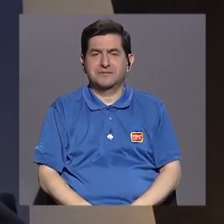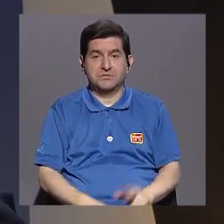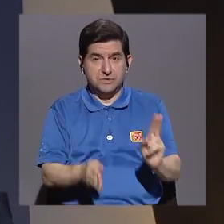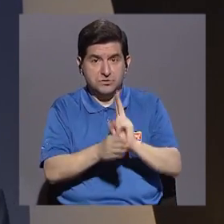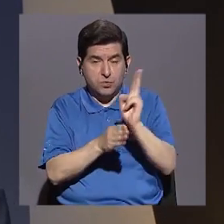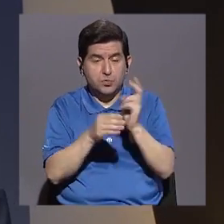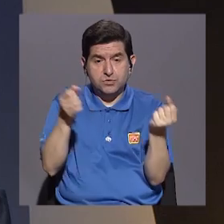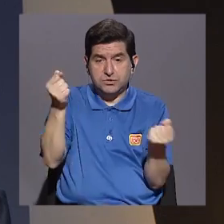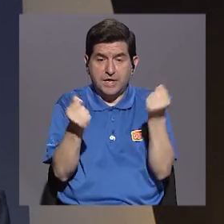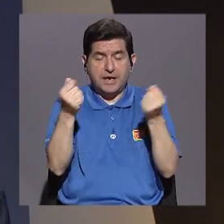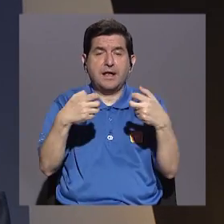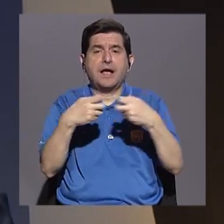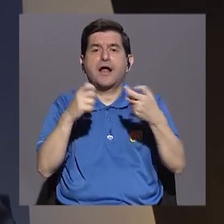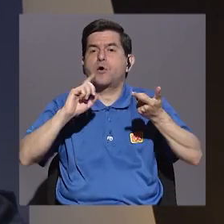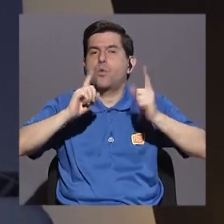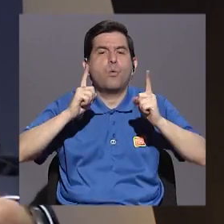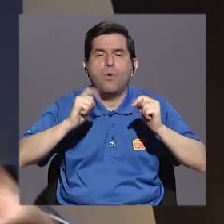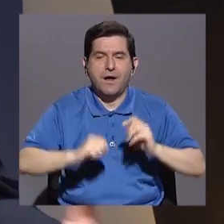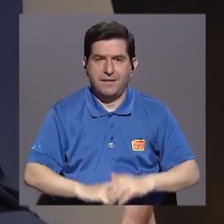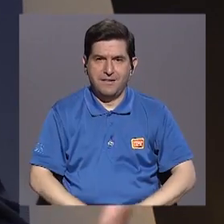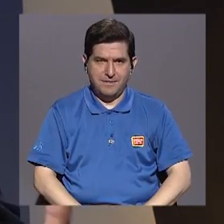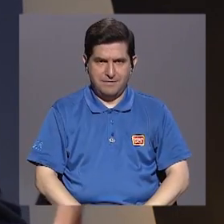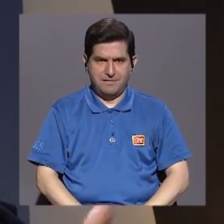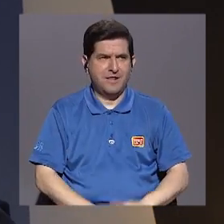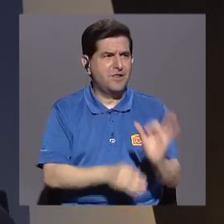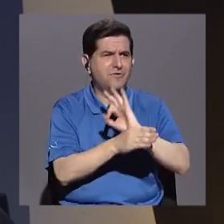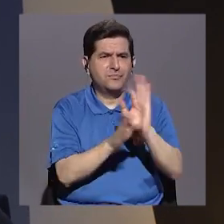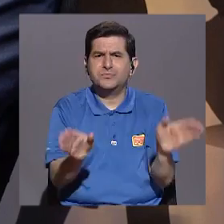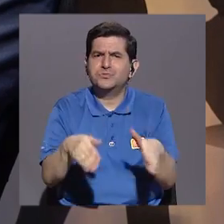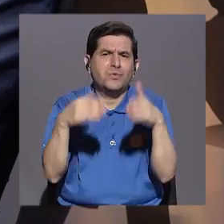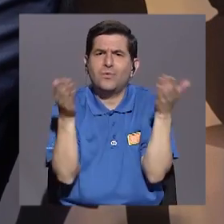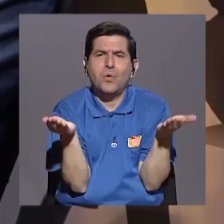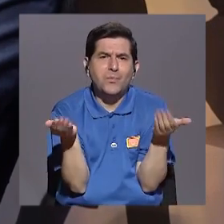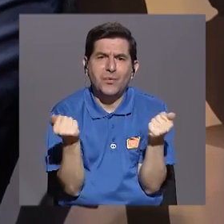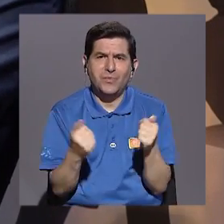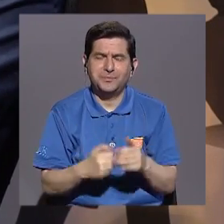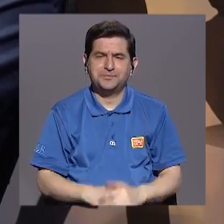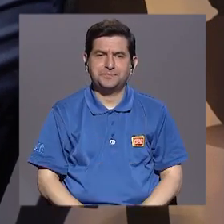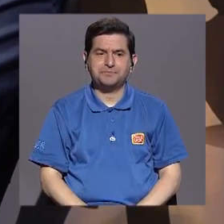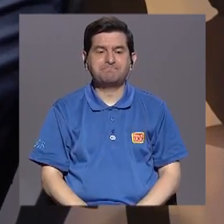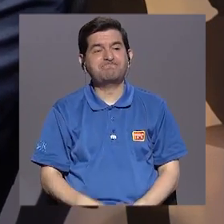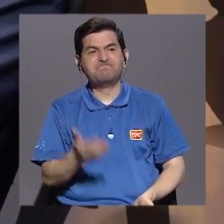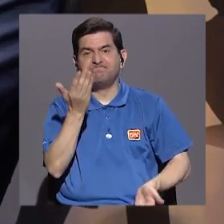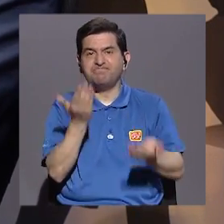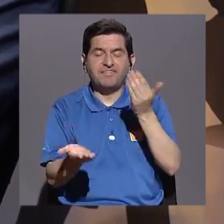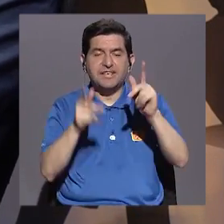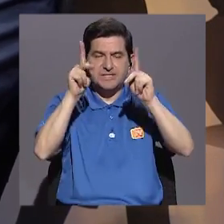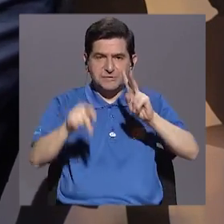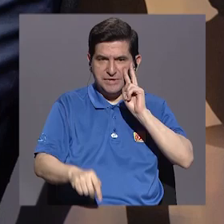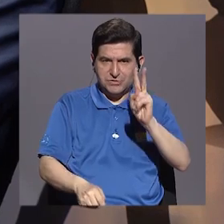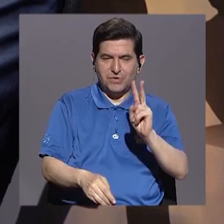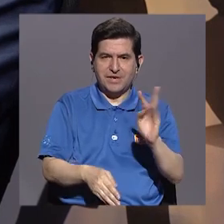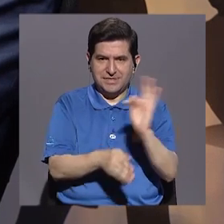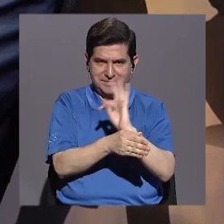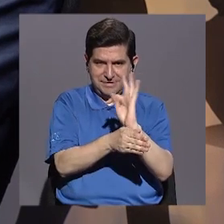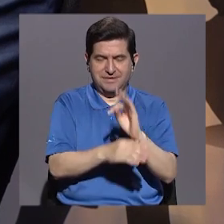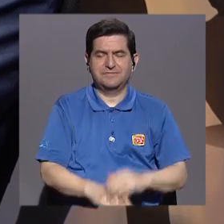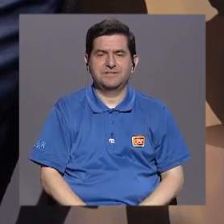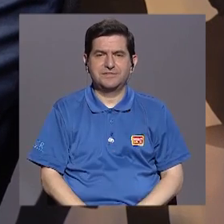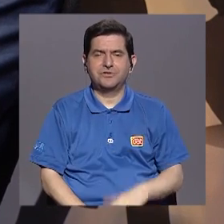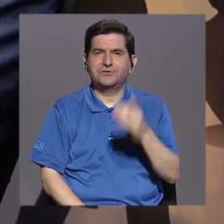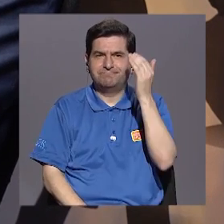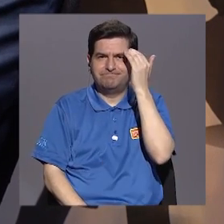que se utilizan en los vehículos eléctricos como cómo funcionan si algo que tal vez nuestros televidentes tienen que entender es que